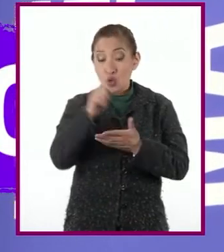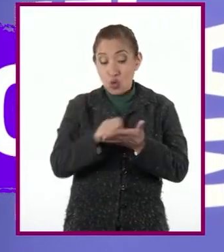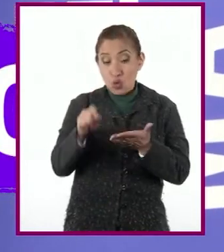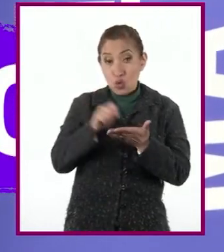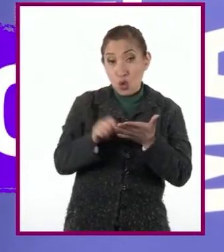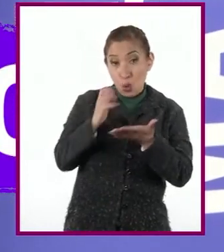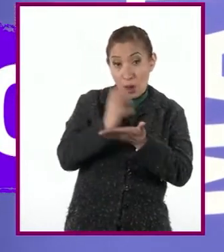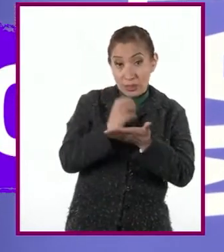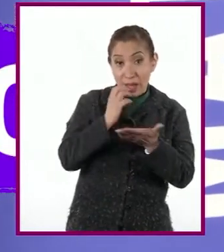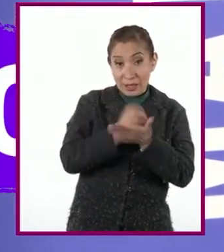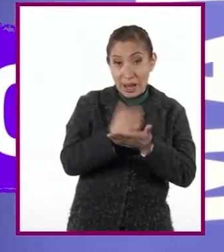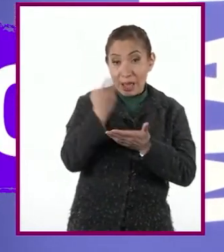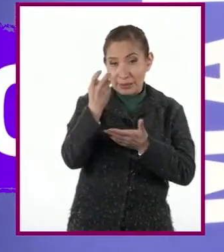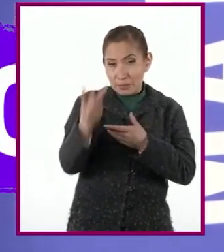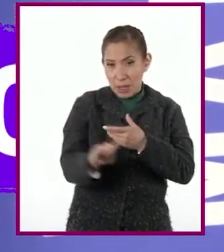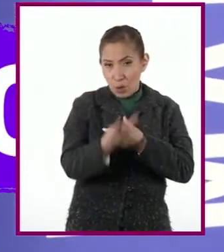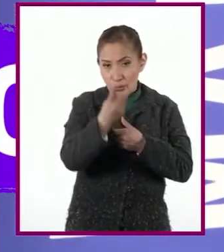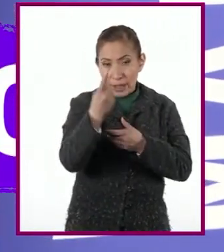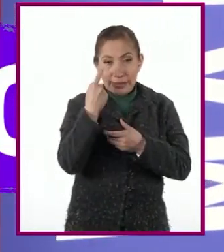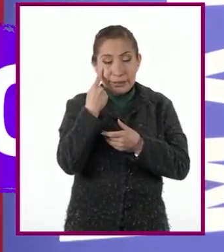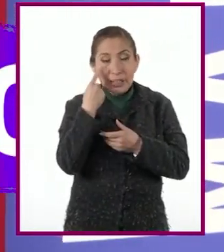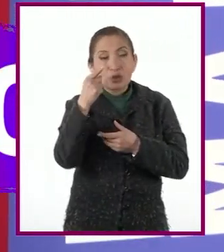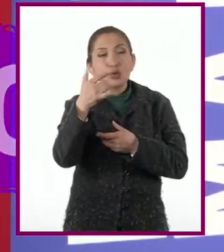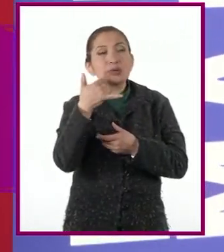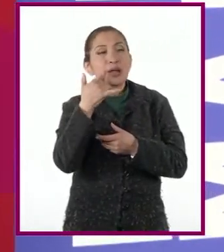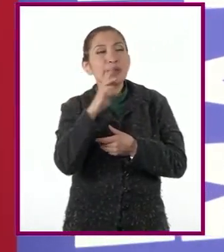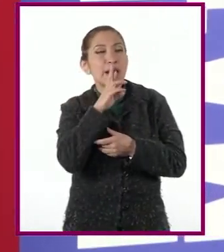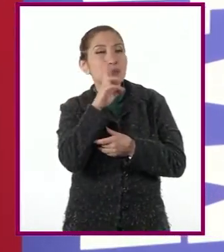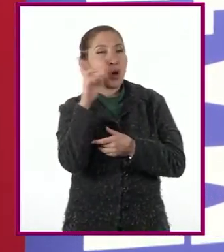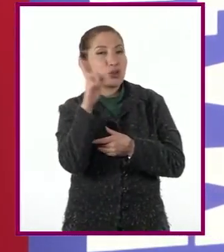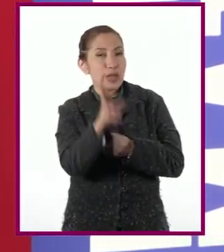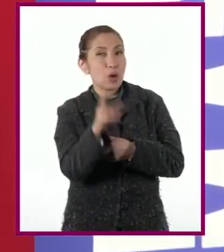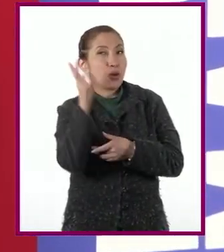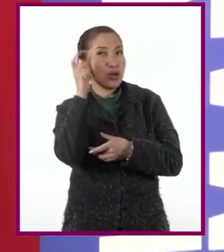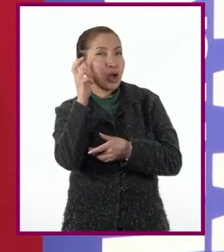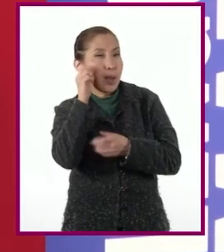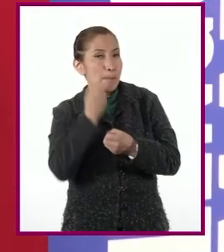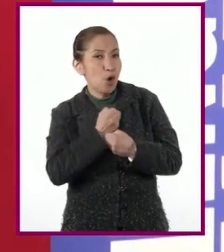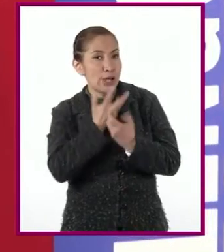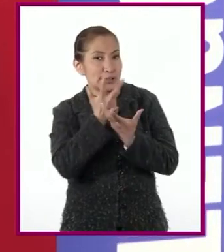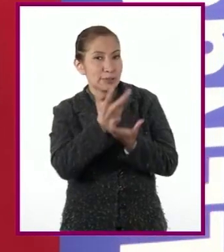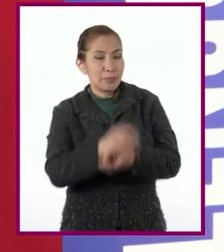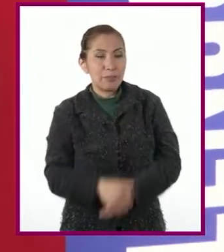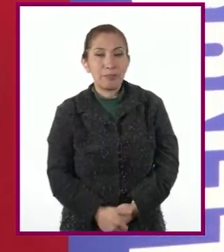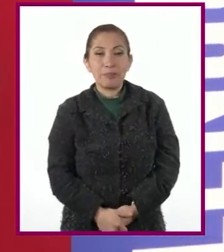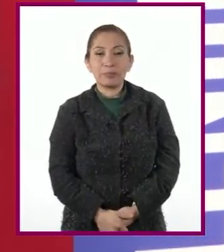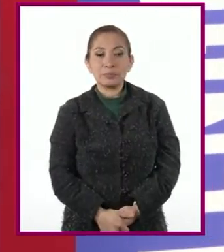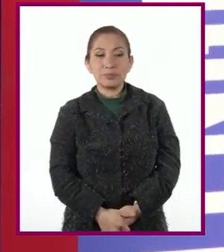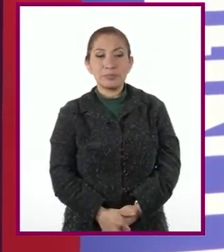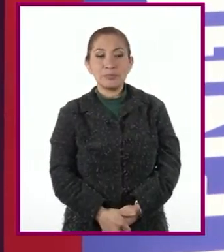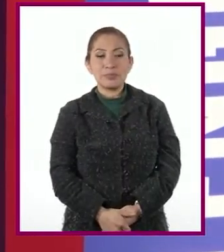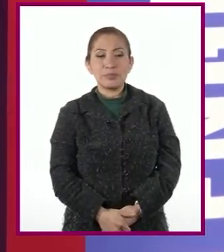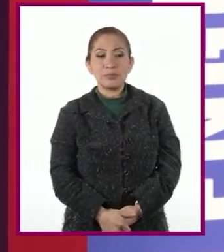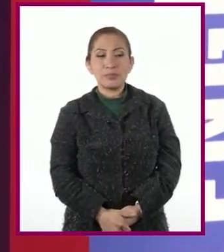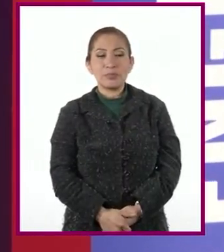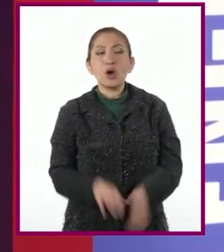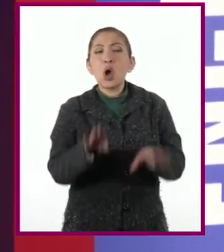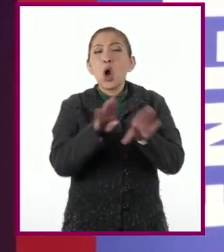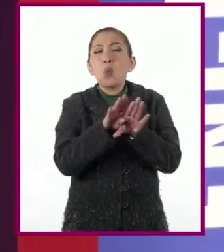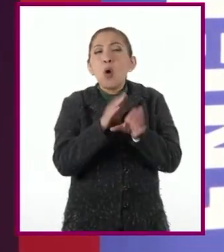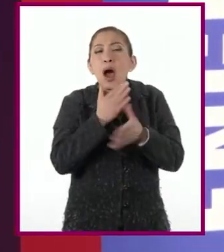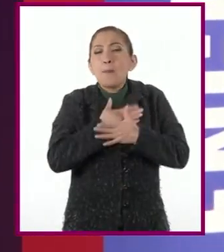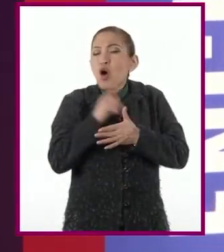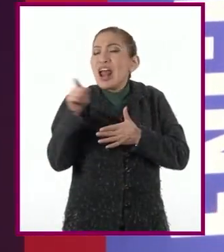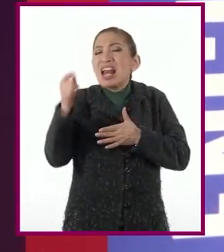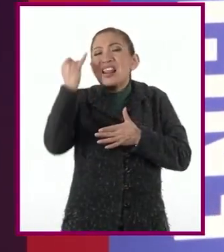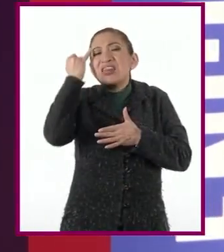en su cuaderno de las siguientes preguntas y traten de responderlas al escuchar el poema. ¿Cómo es el amor